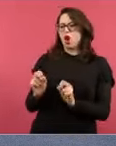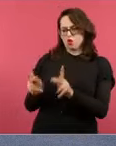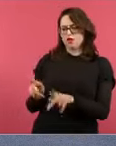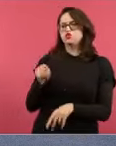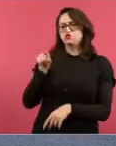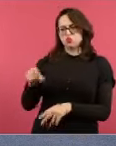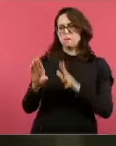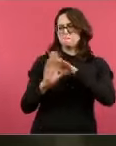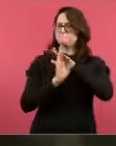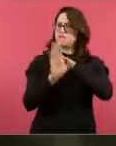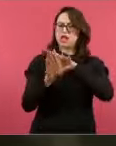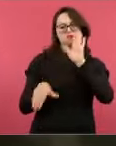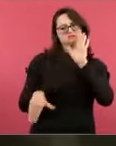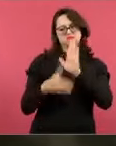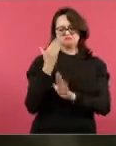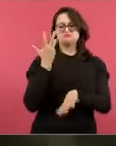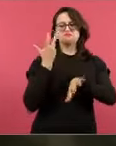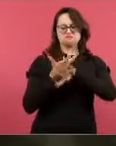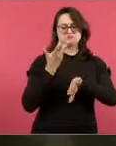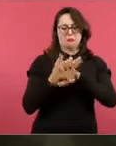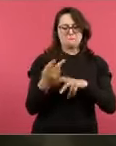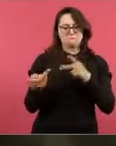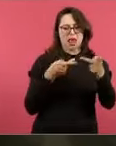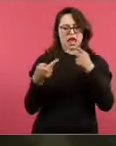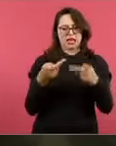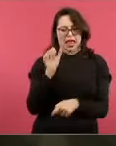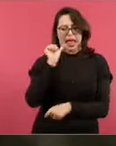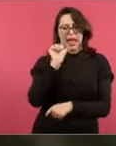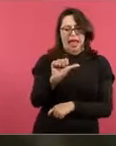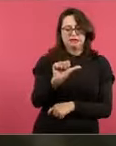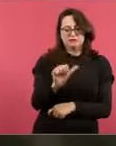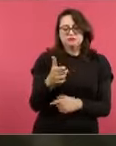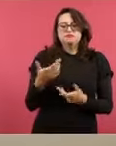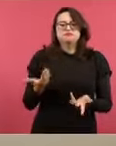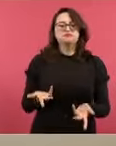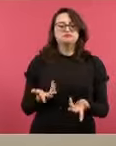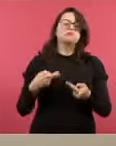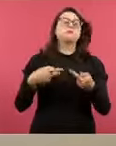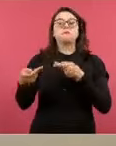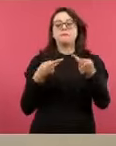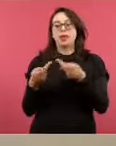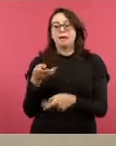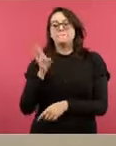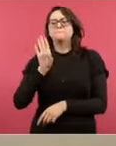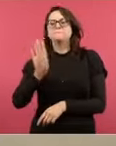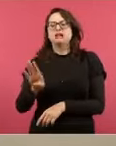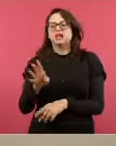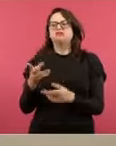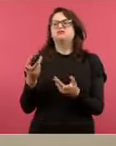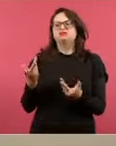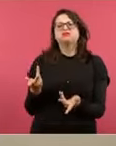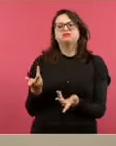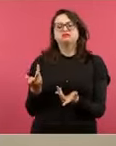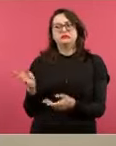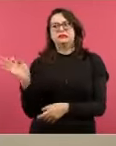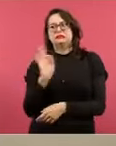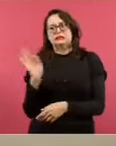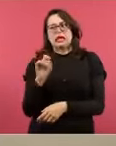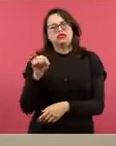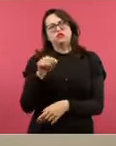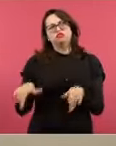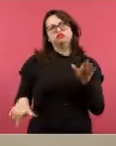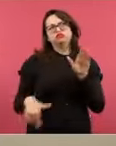A. Siempre debemos tener un plan B. ¿Y cuál es el espíritu de este proyecto? Decirles, mamás,